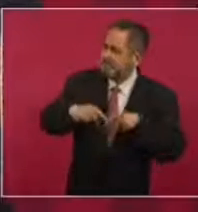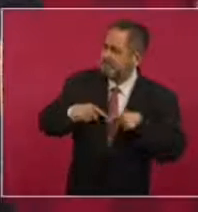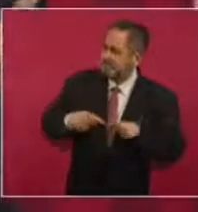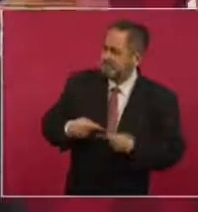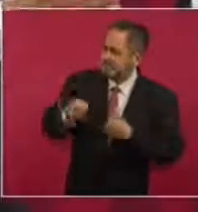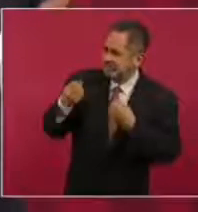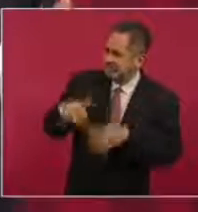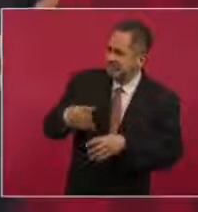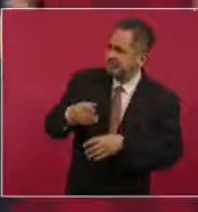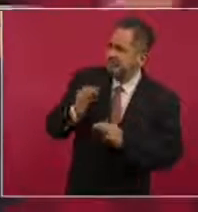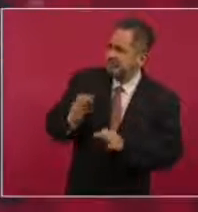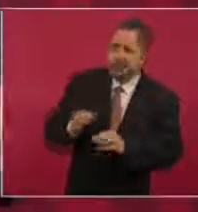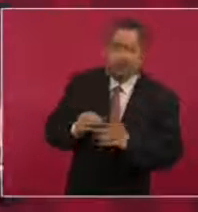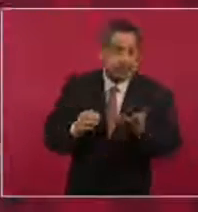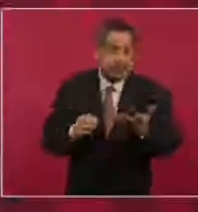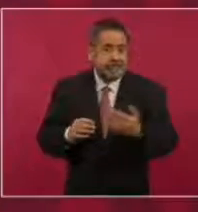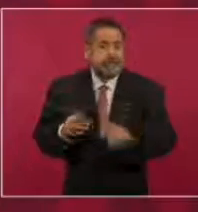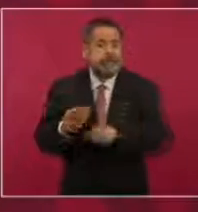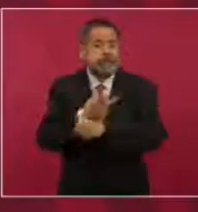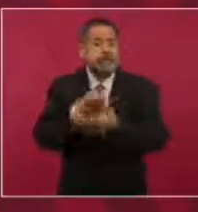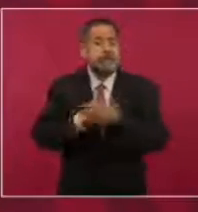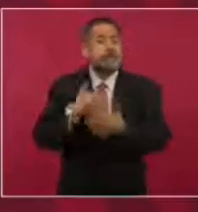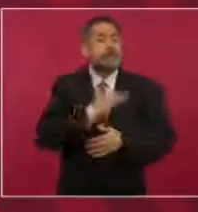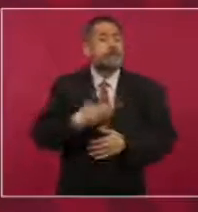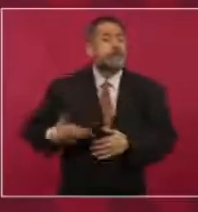sucede cuando el presidente es débil?